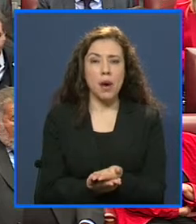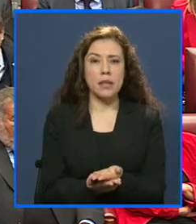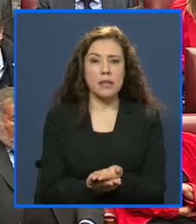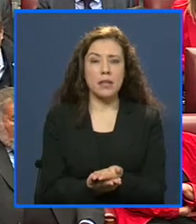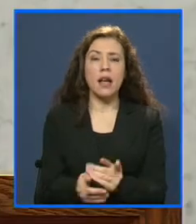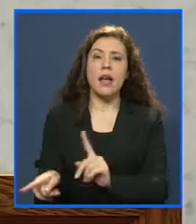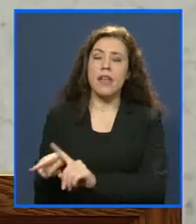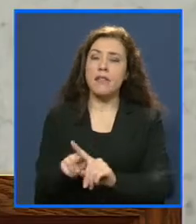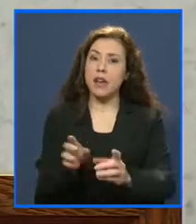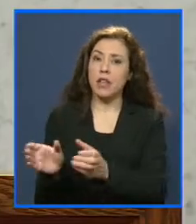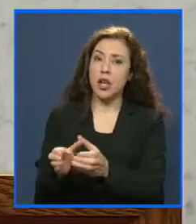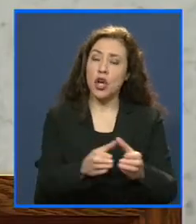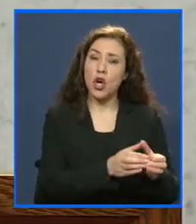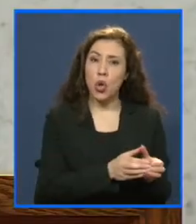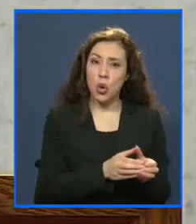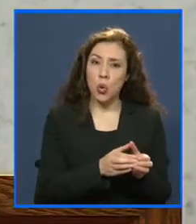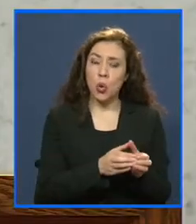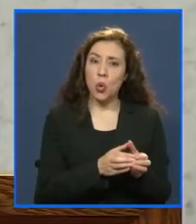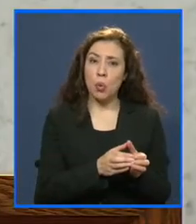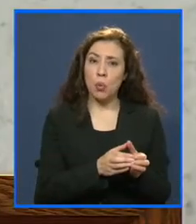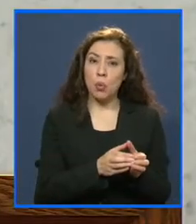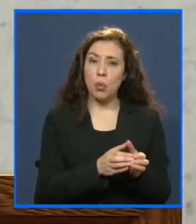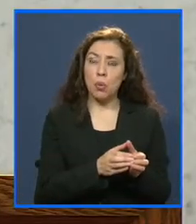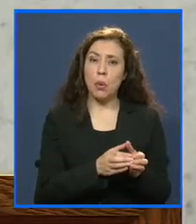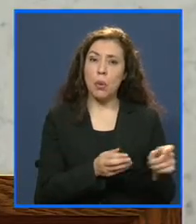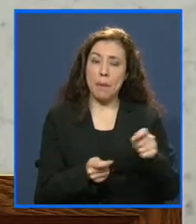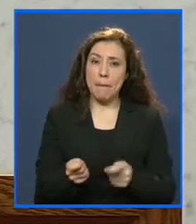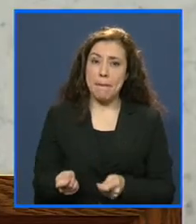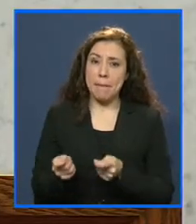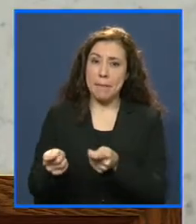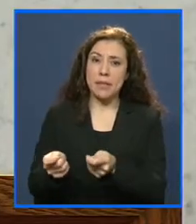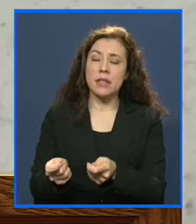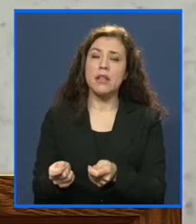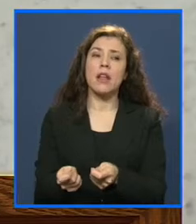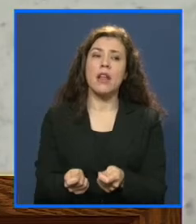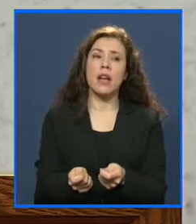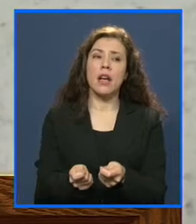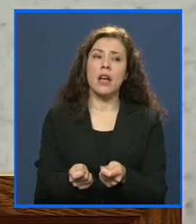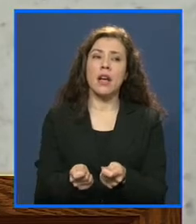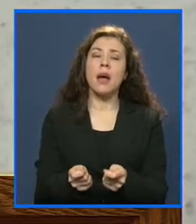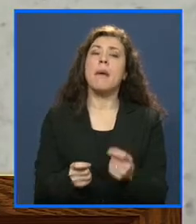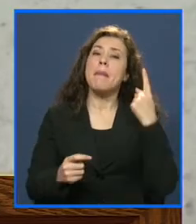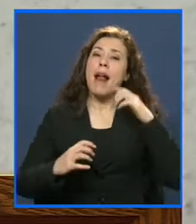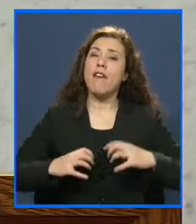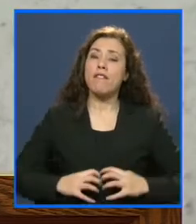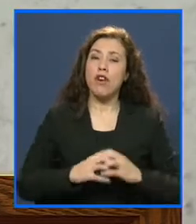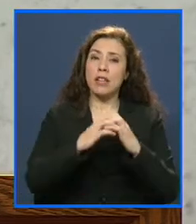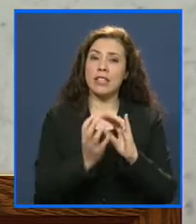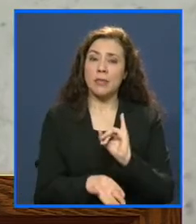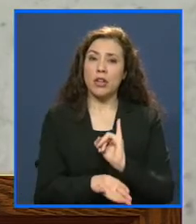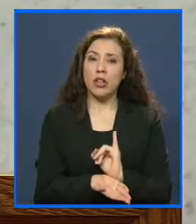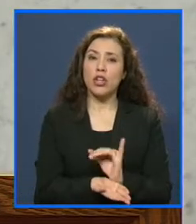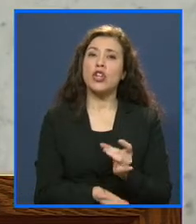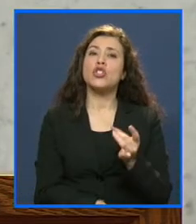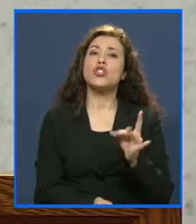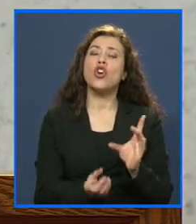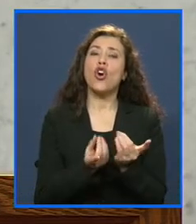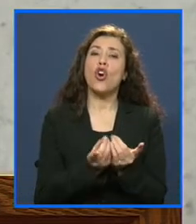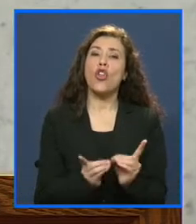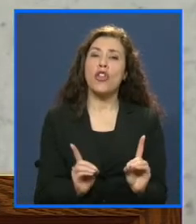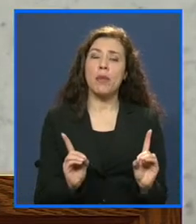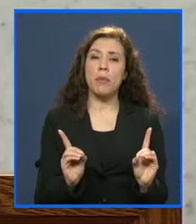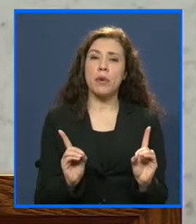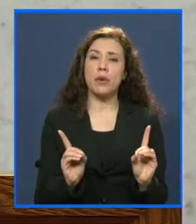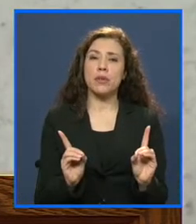distintos sectores le han presentado en materia de fortalecimiento y tucional solo con democracias